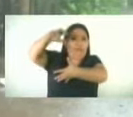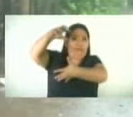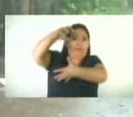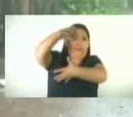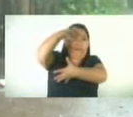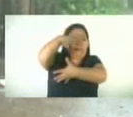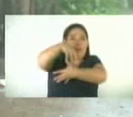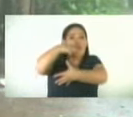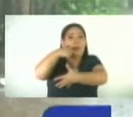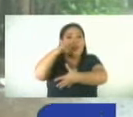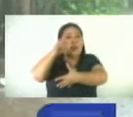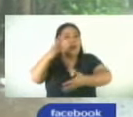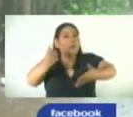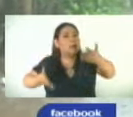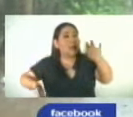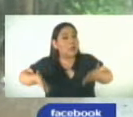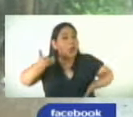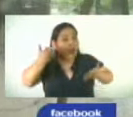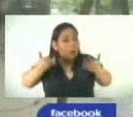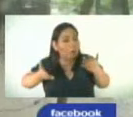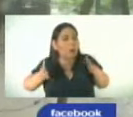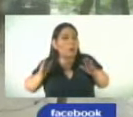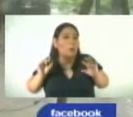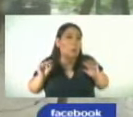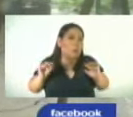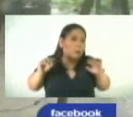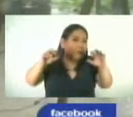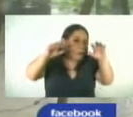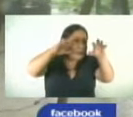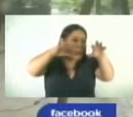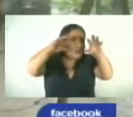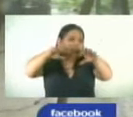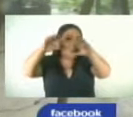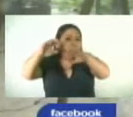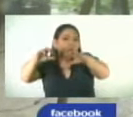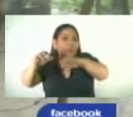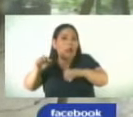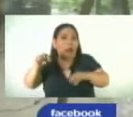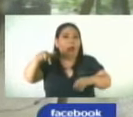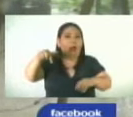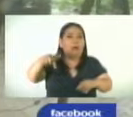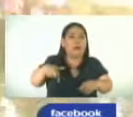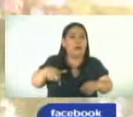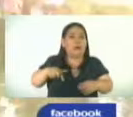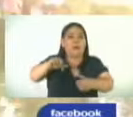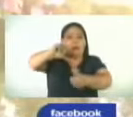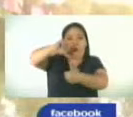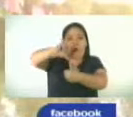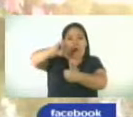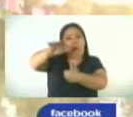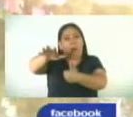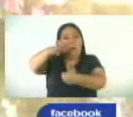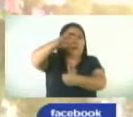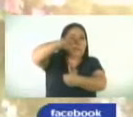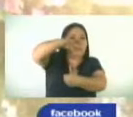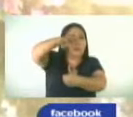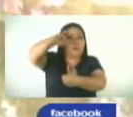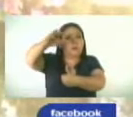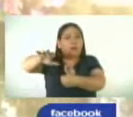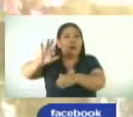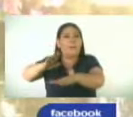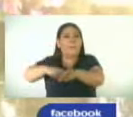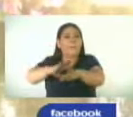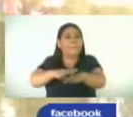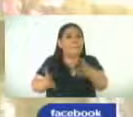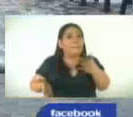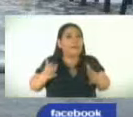este sistema tiene probabilidad muy baja de formación, va a generar inestabilidad sobre Centroamérica, por lo que se prevé un